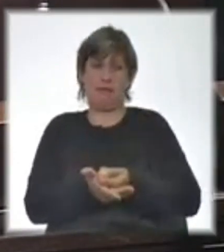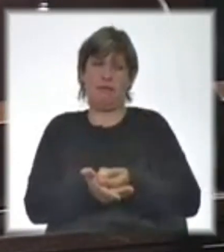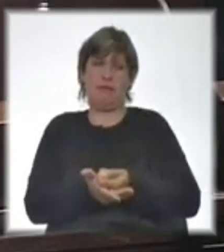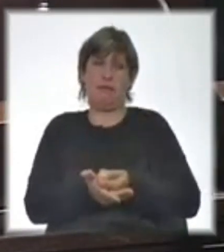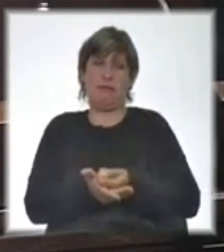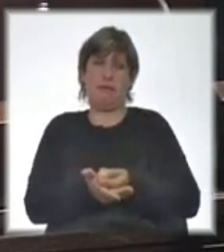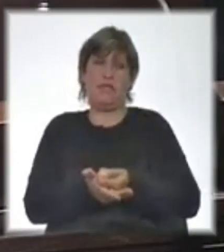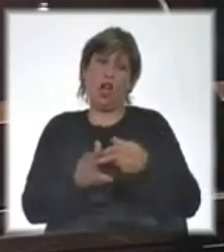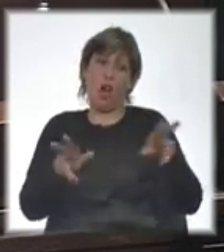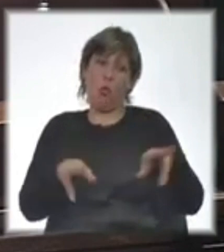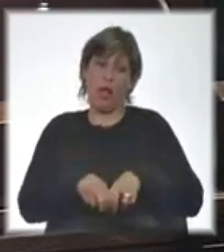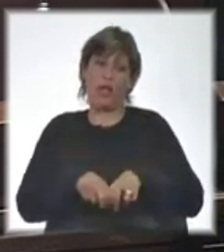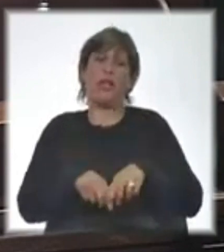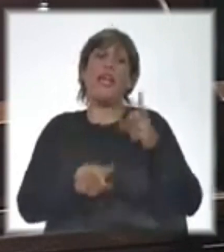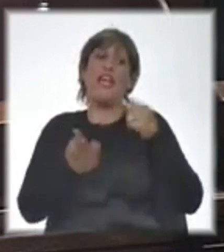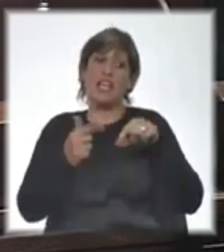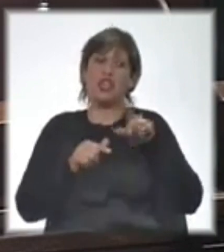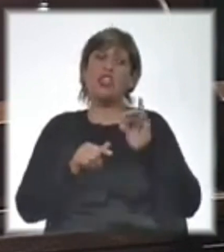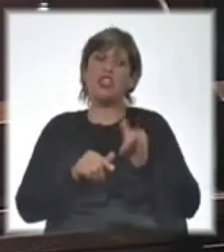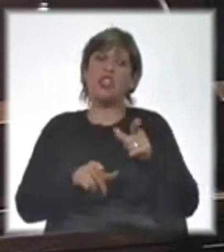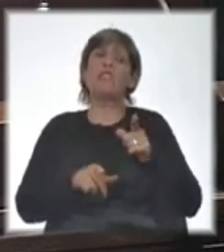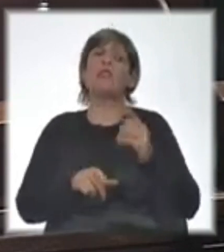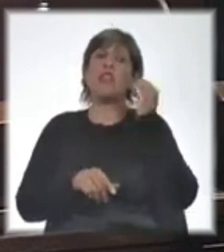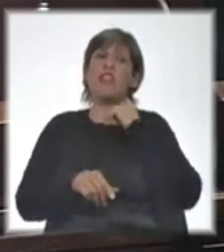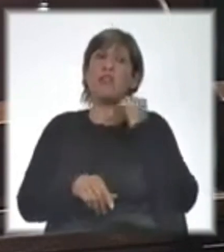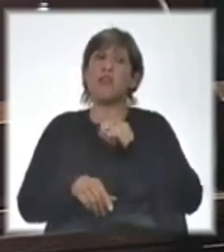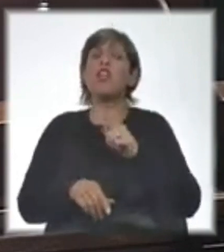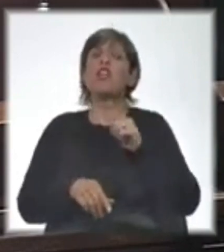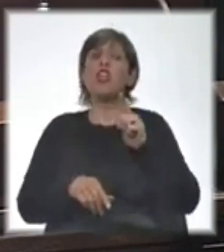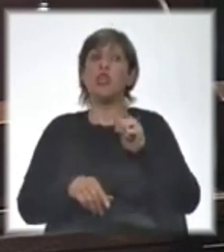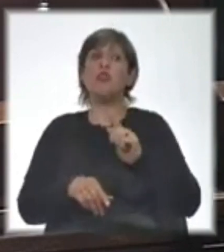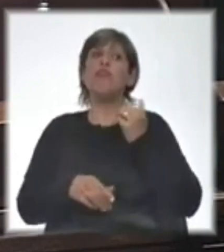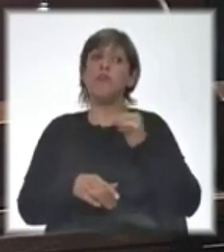Que eso sí sería un atrevimiento y yo diría un delito.